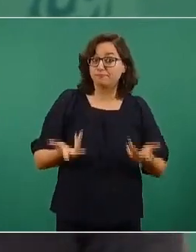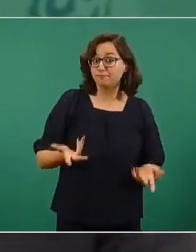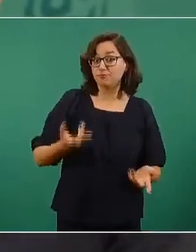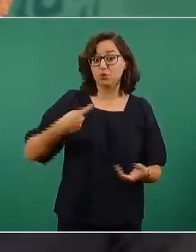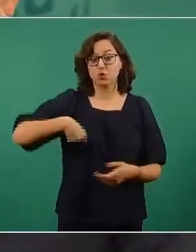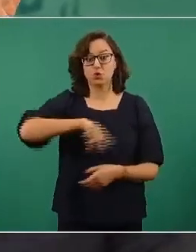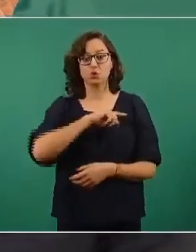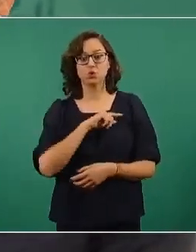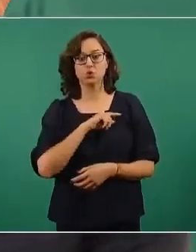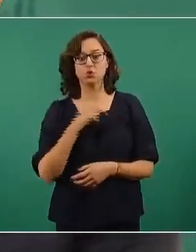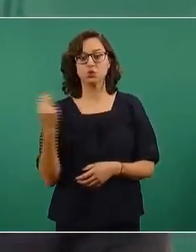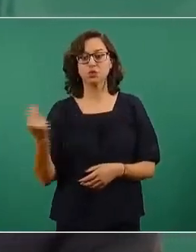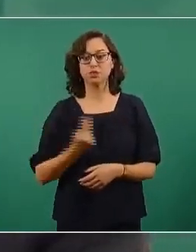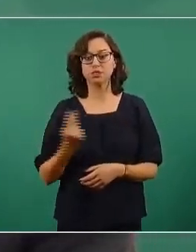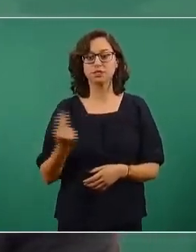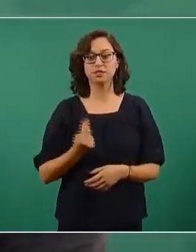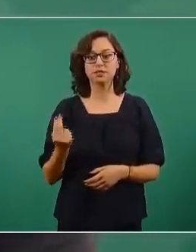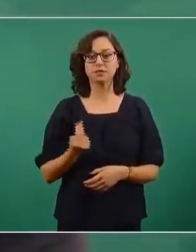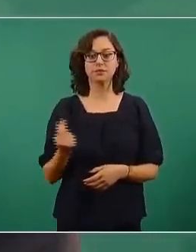tenemos